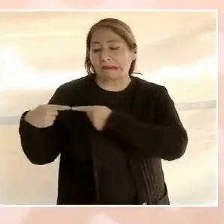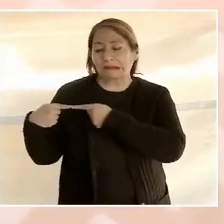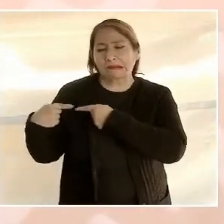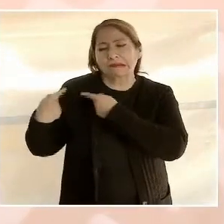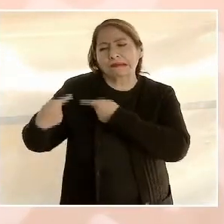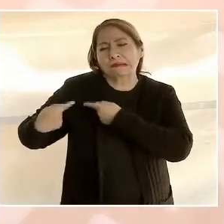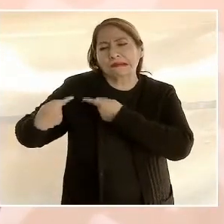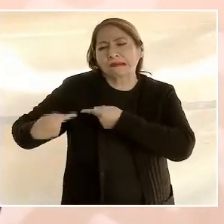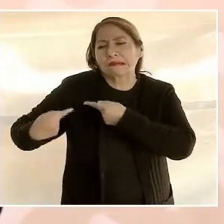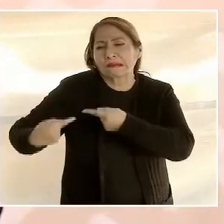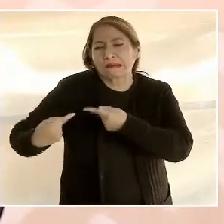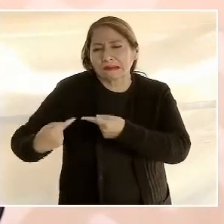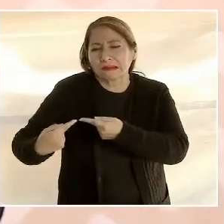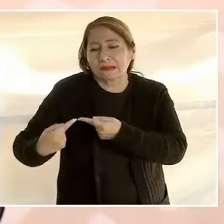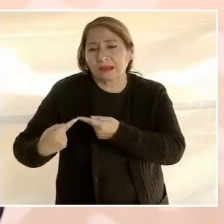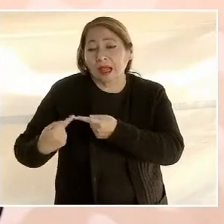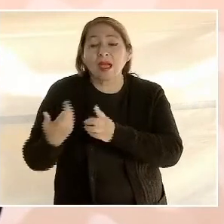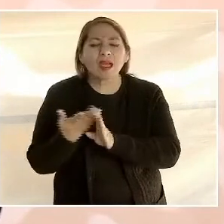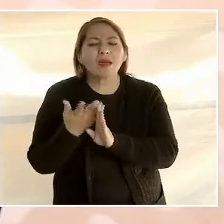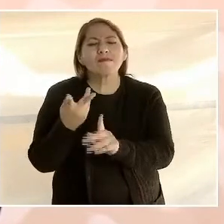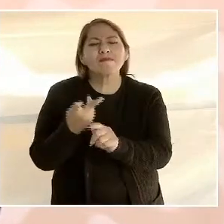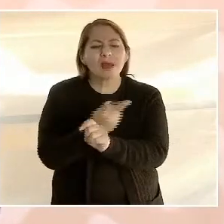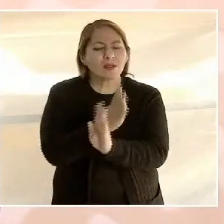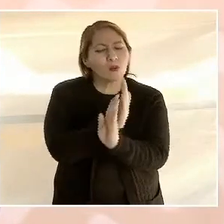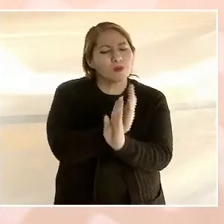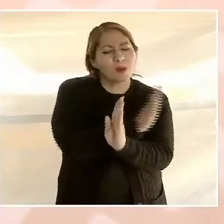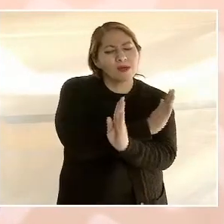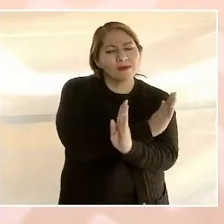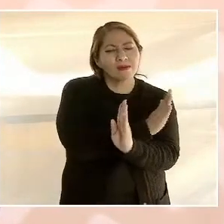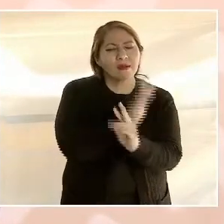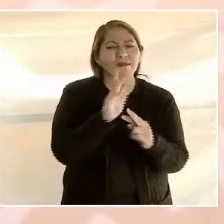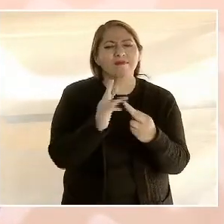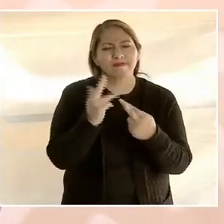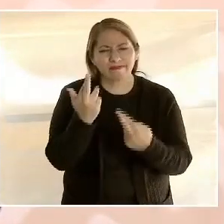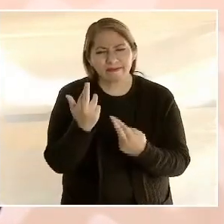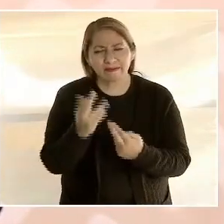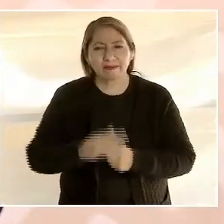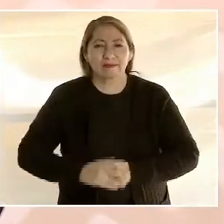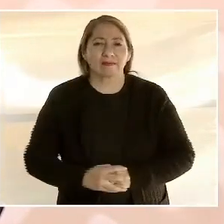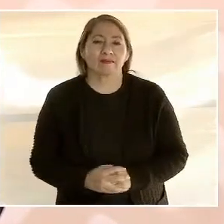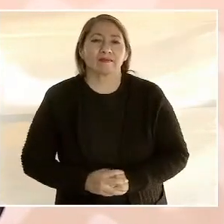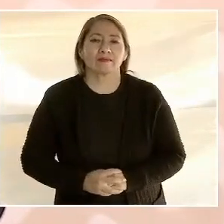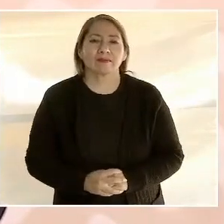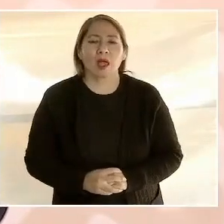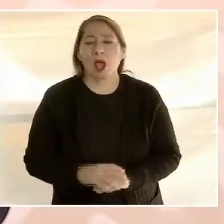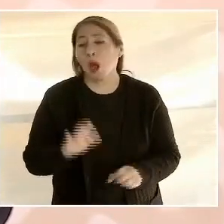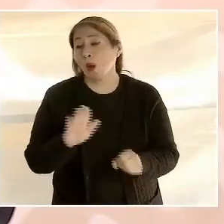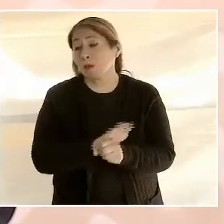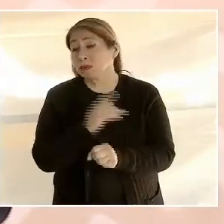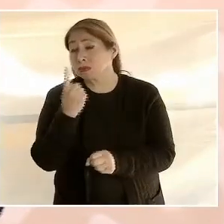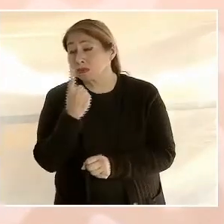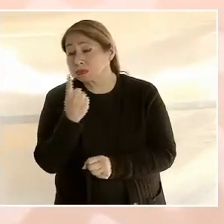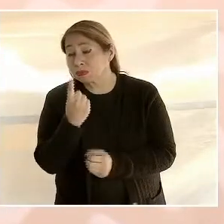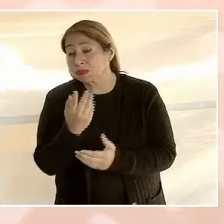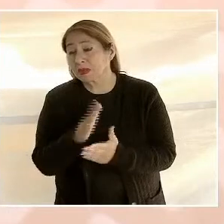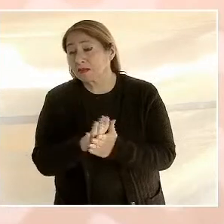legaron esos acontecimientos políticos, porque la